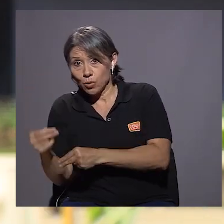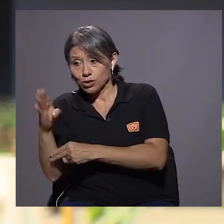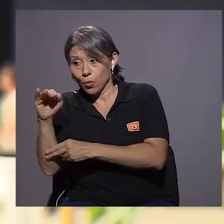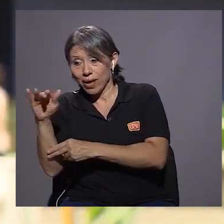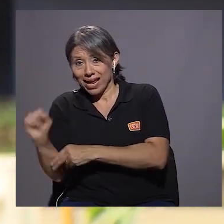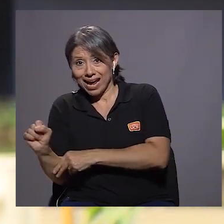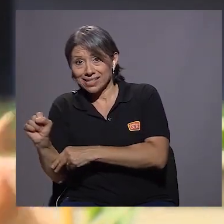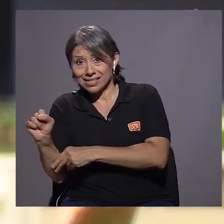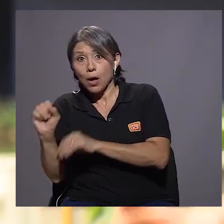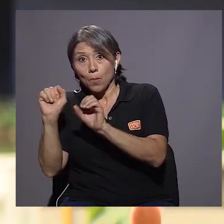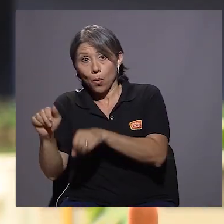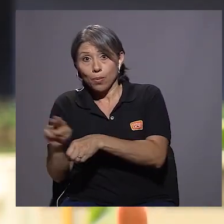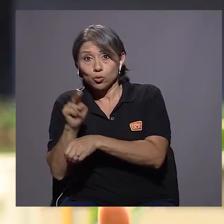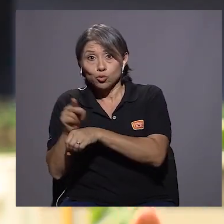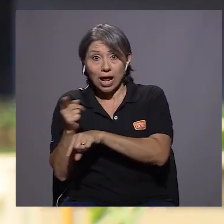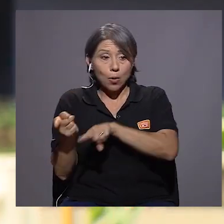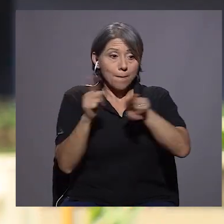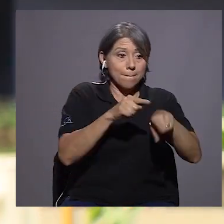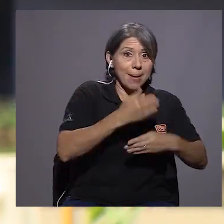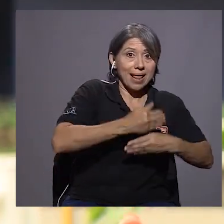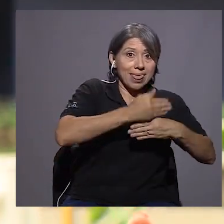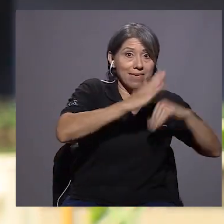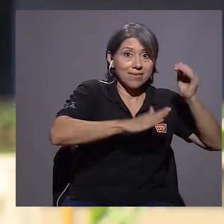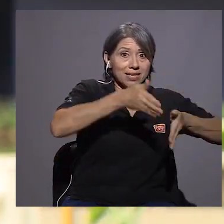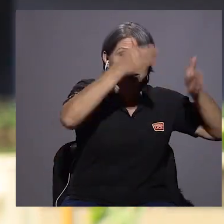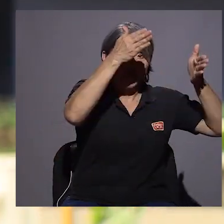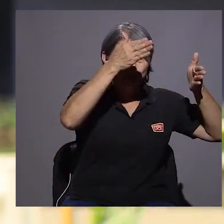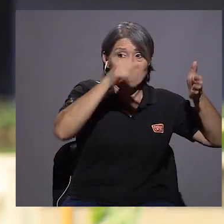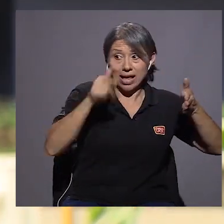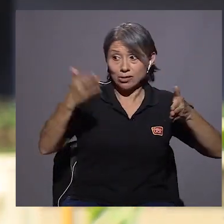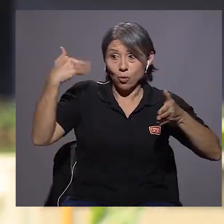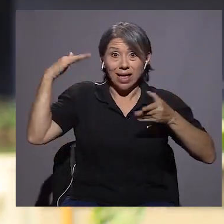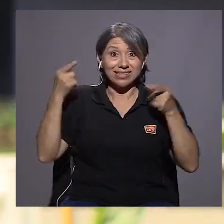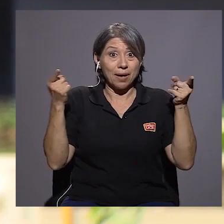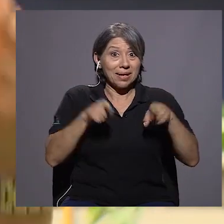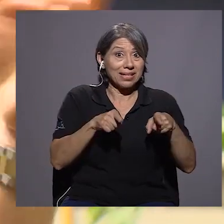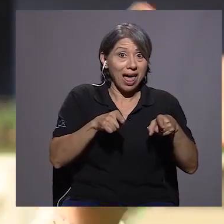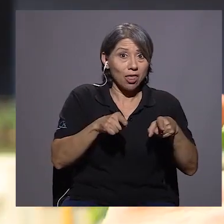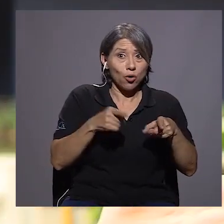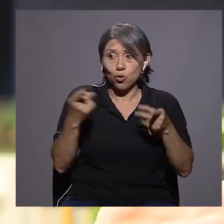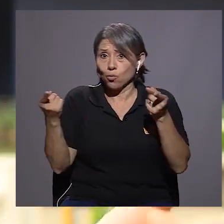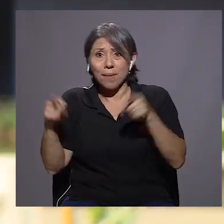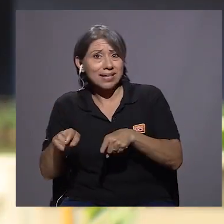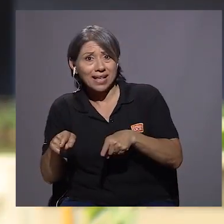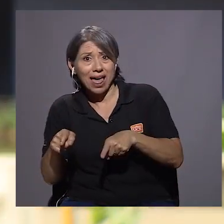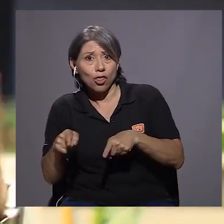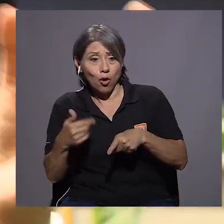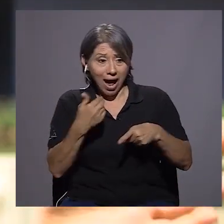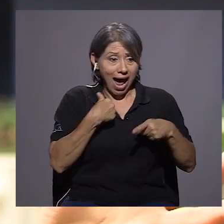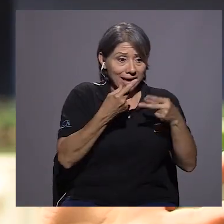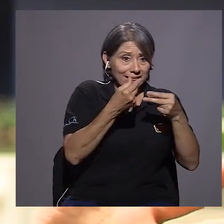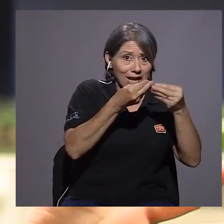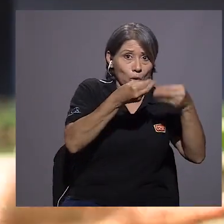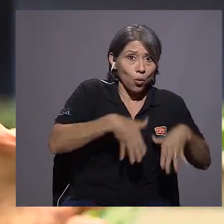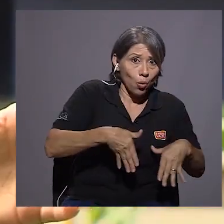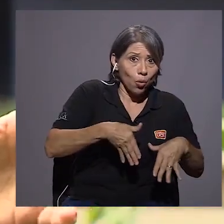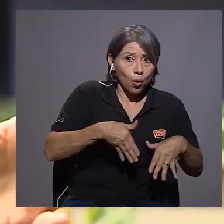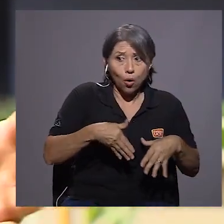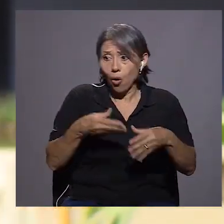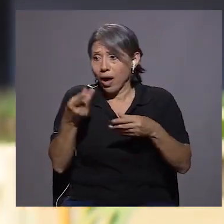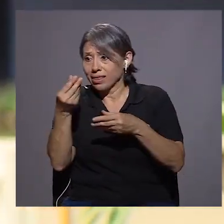edificios, si históricamente eso ha pasado o no ha pasado, y entender si hay un superávit o si más bien hay un déficit,